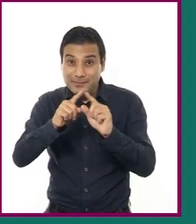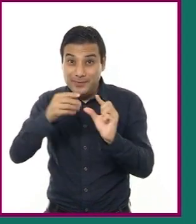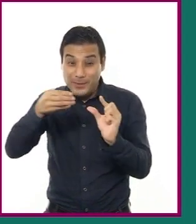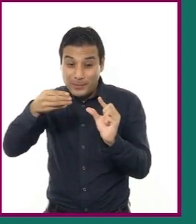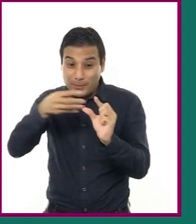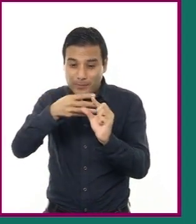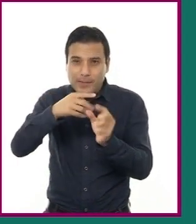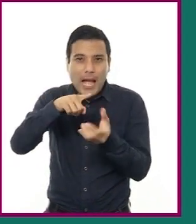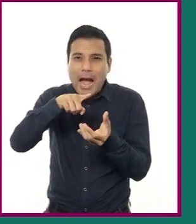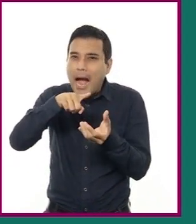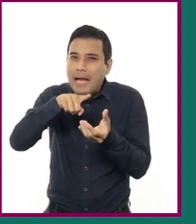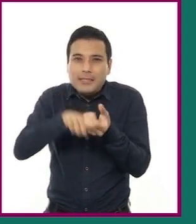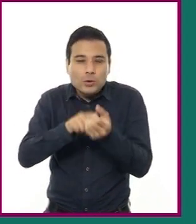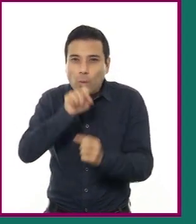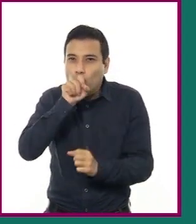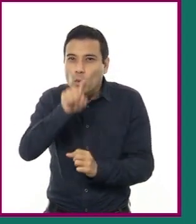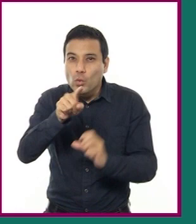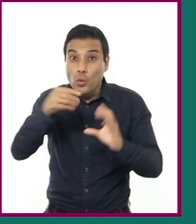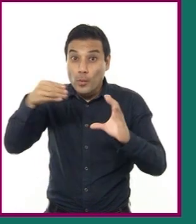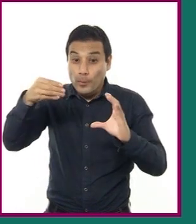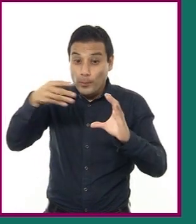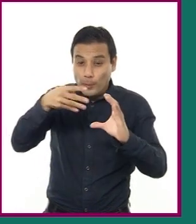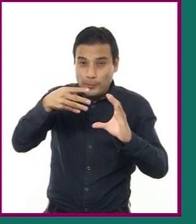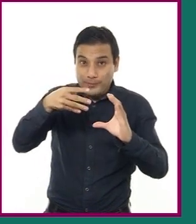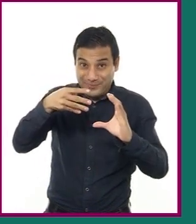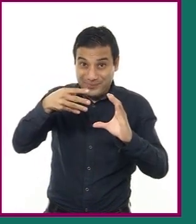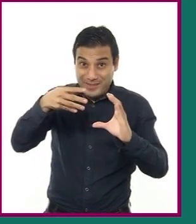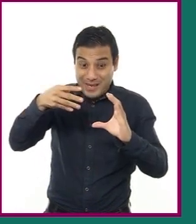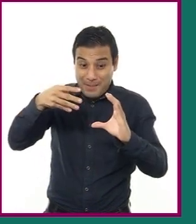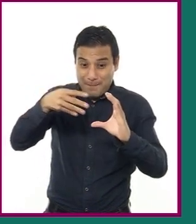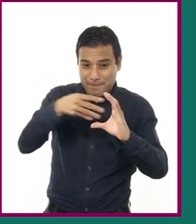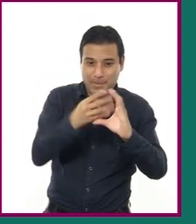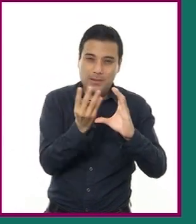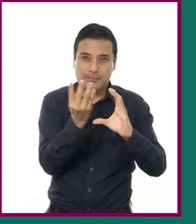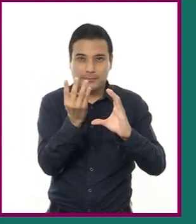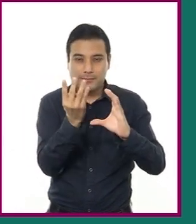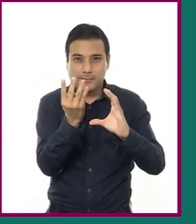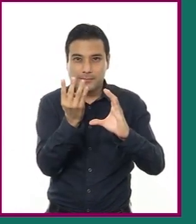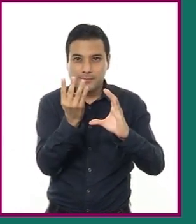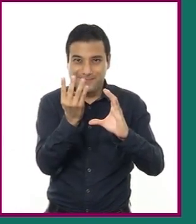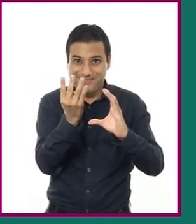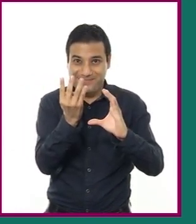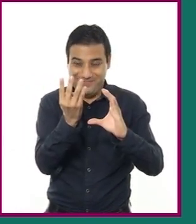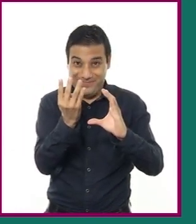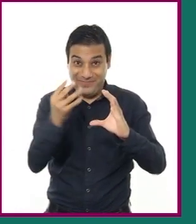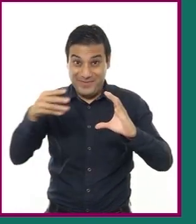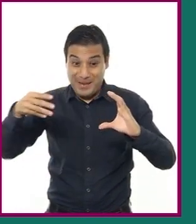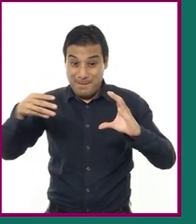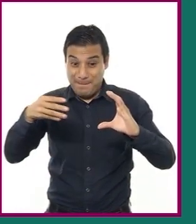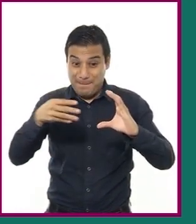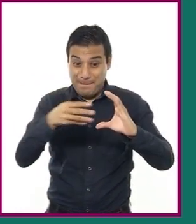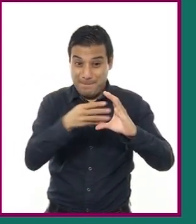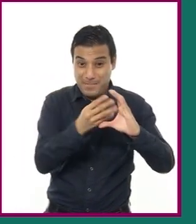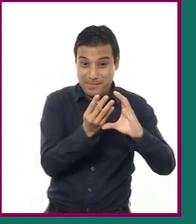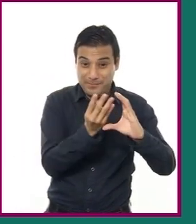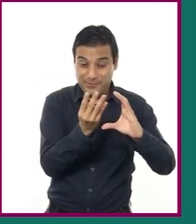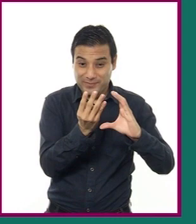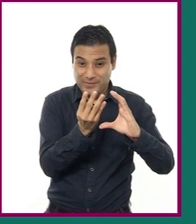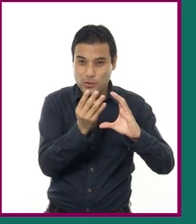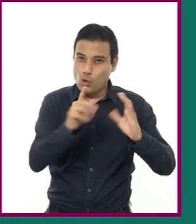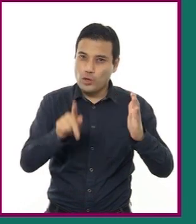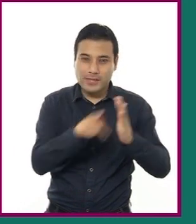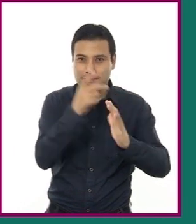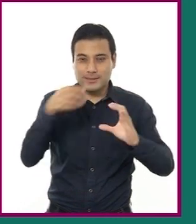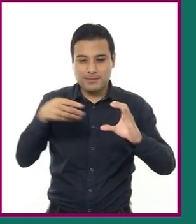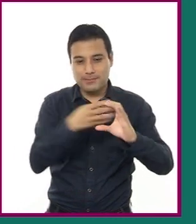dentro de la esfera y eventualmente chocarán con la pared de la misma. Ahí se reflejarán y seguirán nuevamente hasta